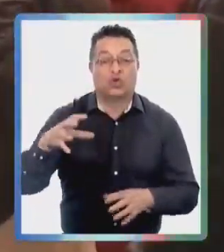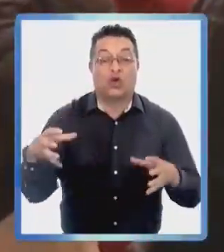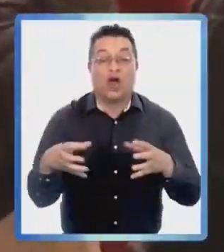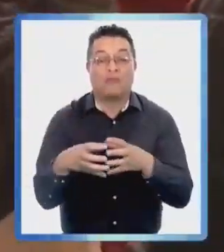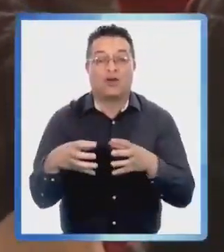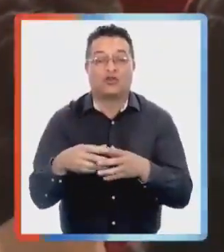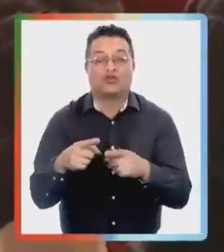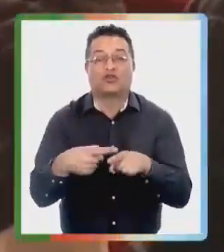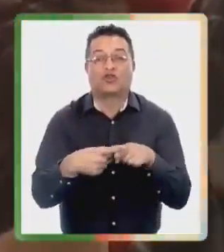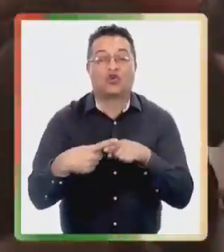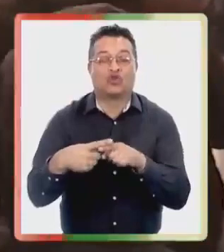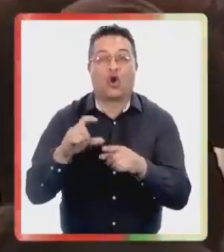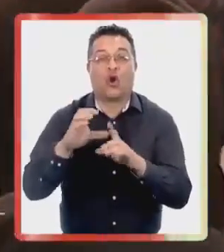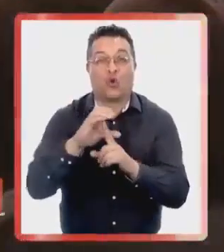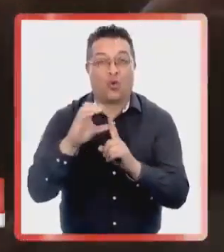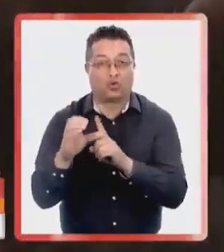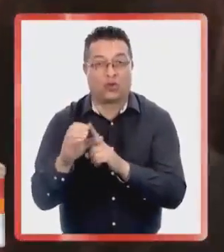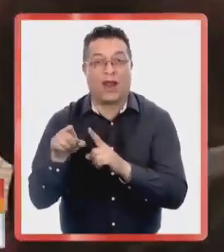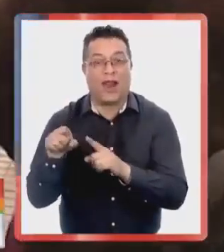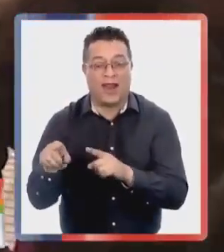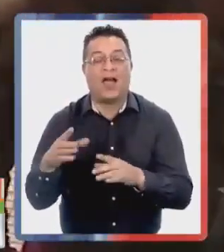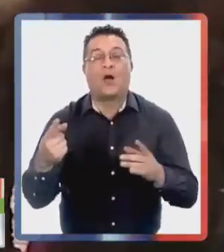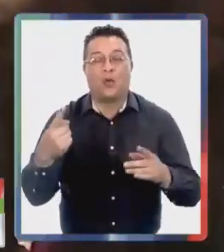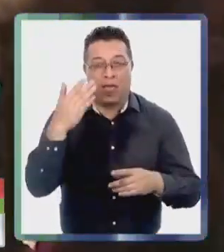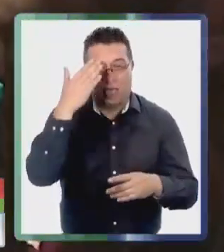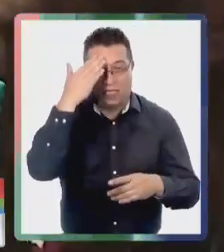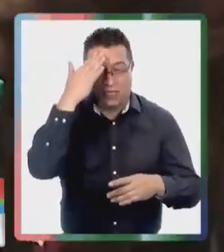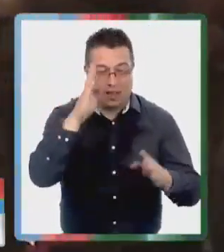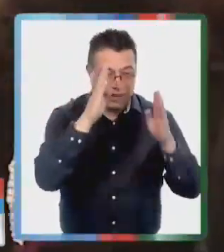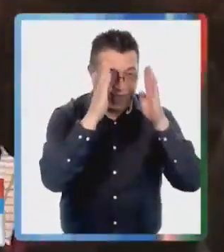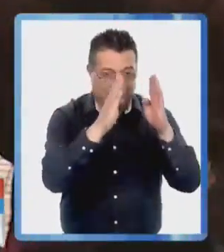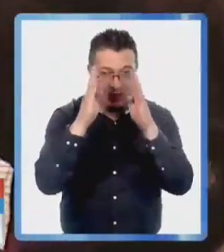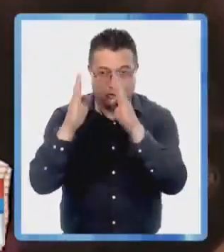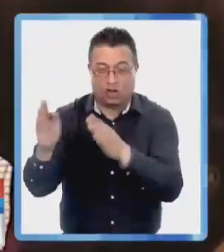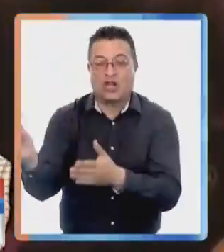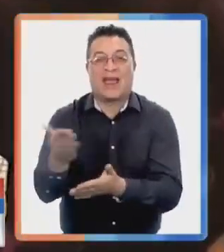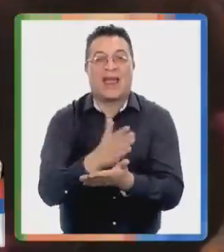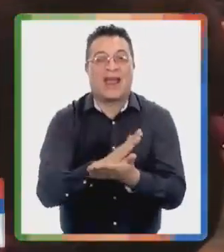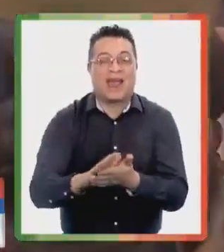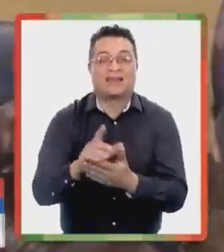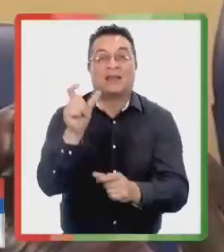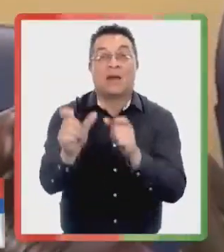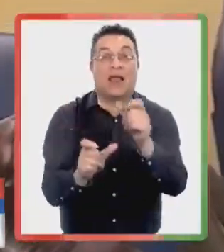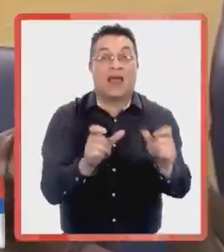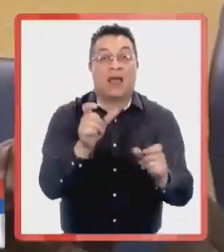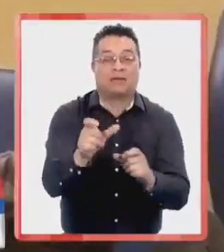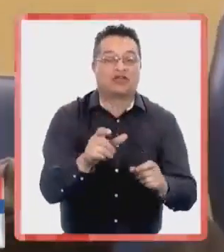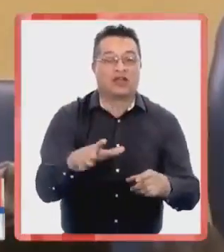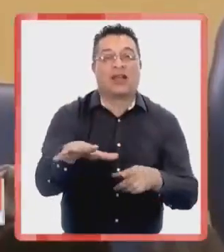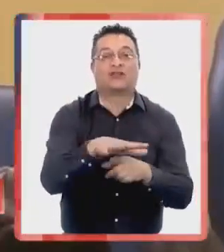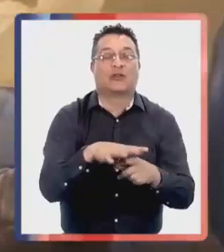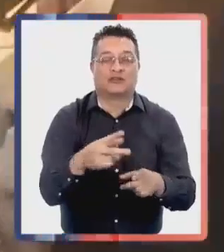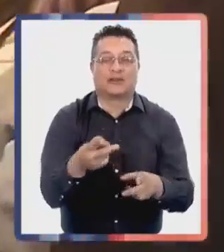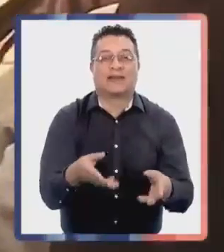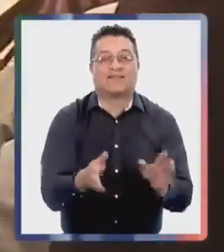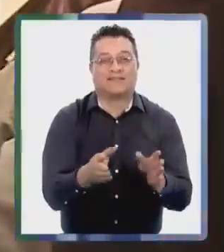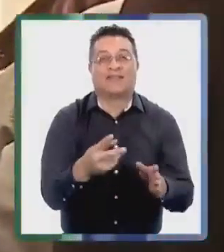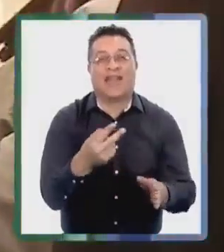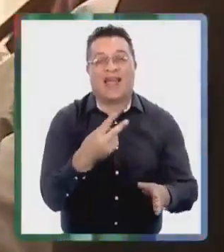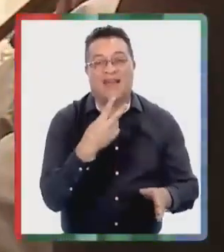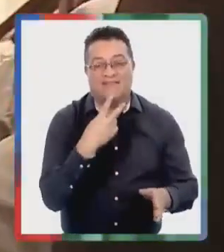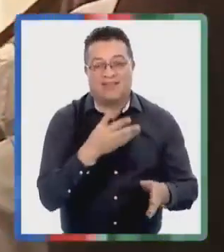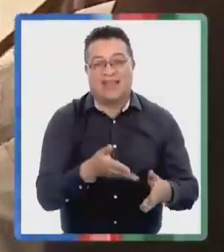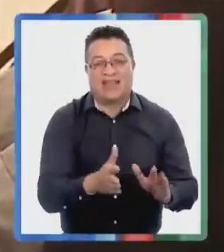agrupación sociocultural Cumenche realizaron una jornada de atenciones gratuitas para las personas en situación de calle,